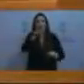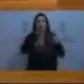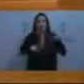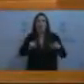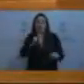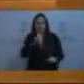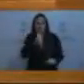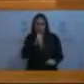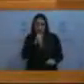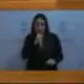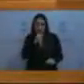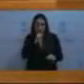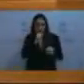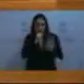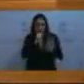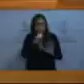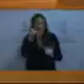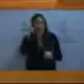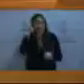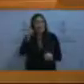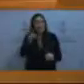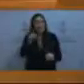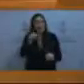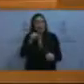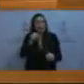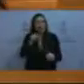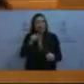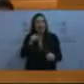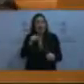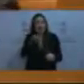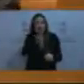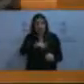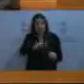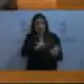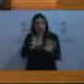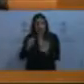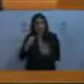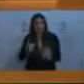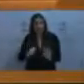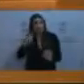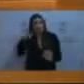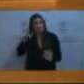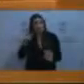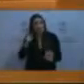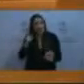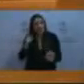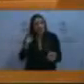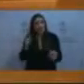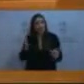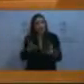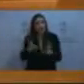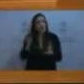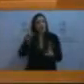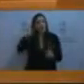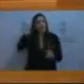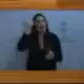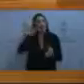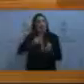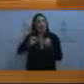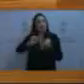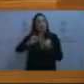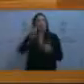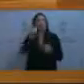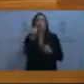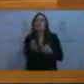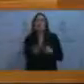¿sabe cuántos códigos ictus activan estas zonas? Pues aproximadamente de media 30, o sea, justo